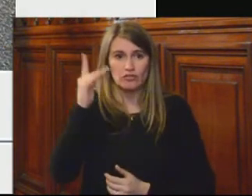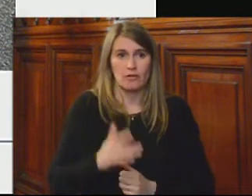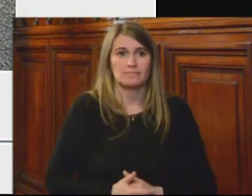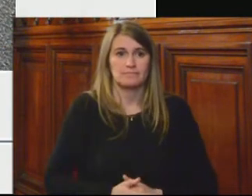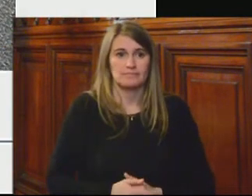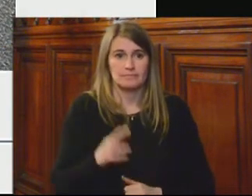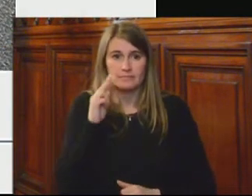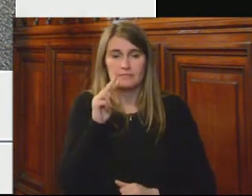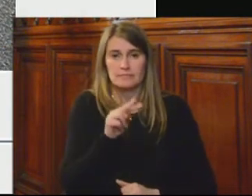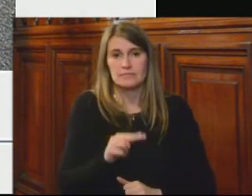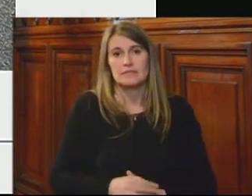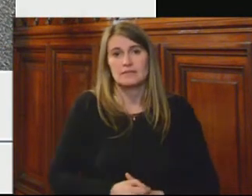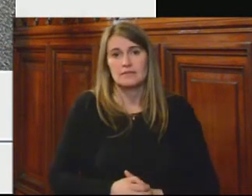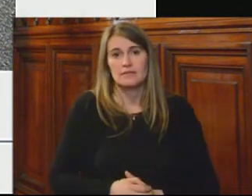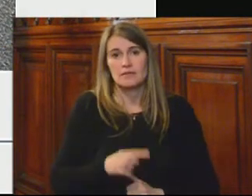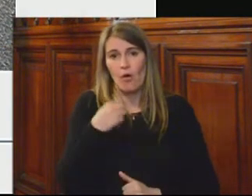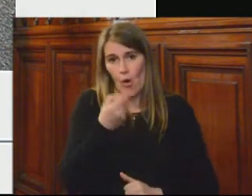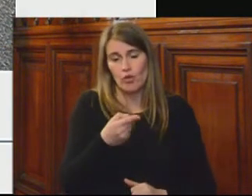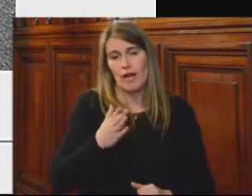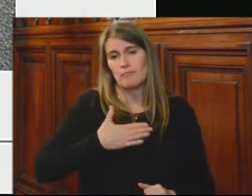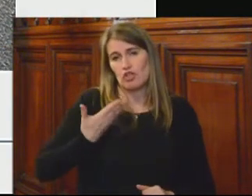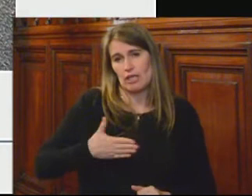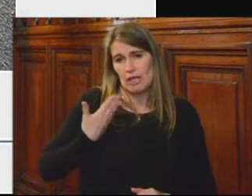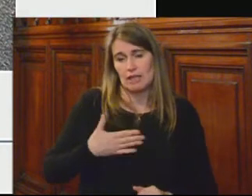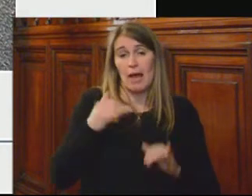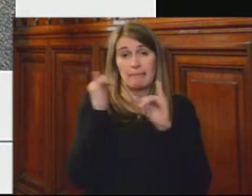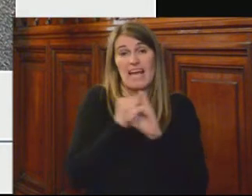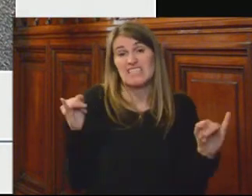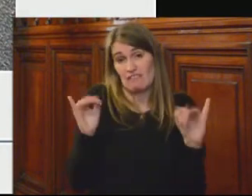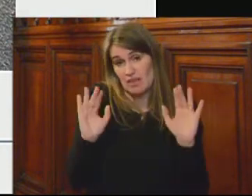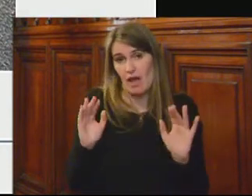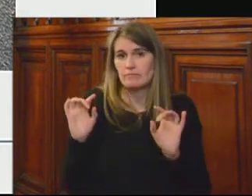Ahí pueden ver otra de las protestas pacíficas destruyendo